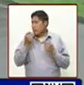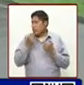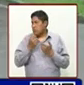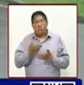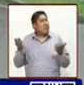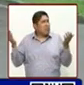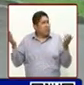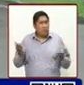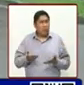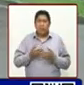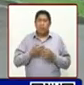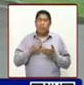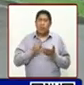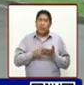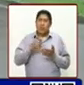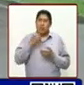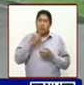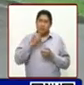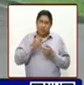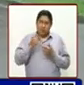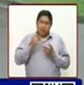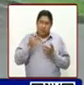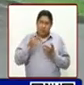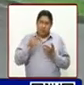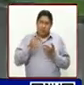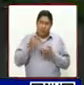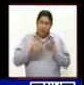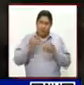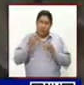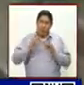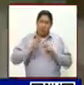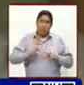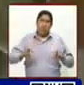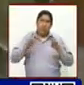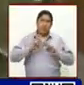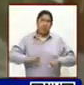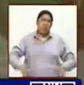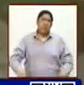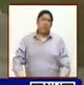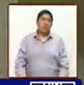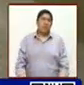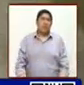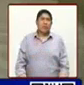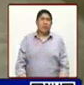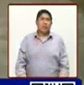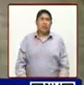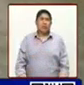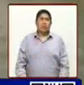pueda haber, pero esto se va descartando conforme avanza la investigación.